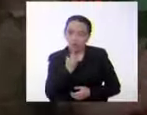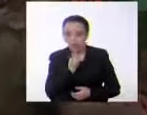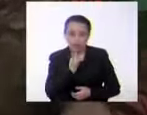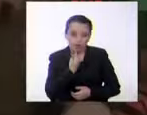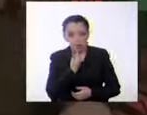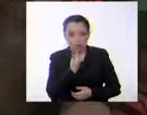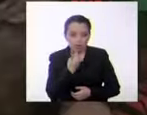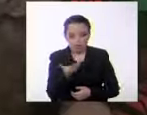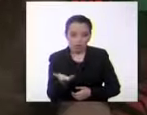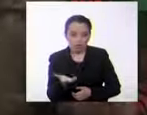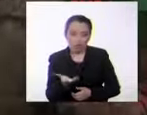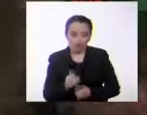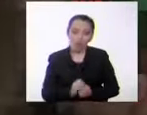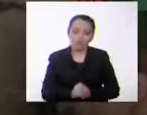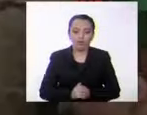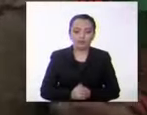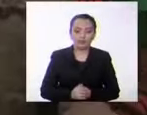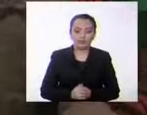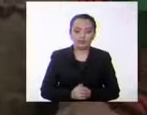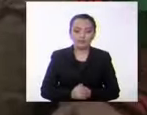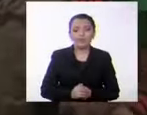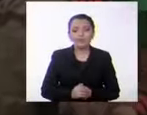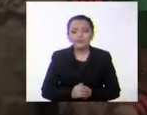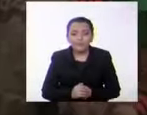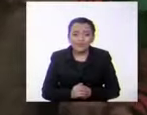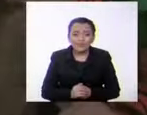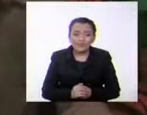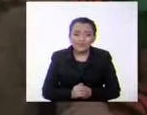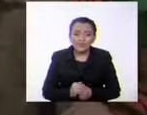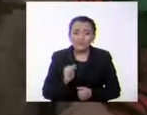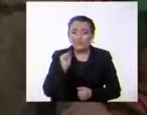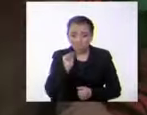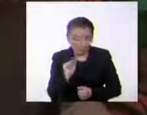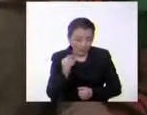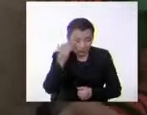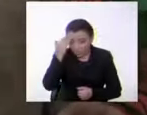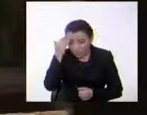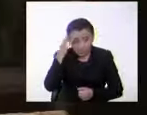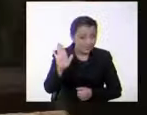Renacuajos que vibran. ¡Ay, qué divertido!